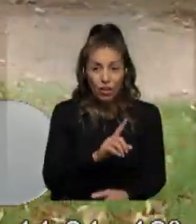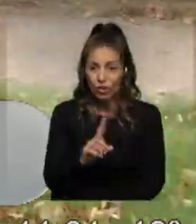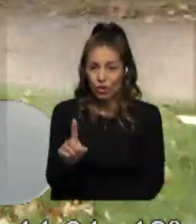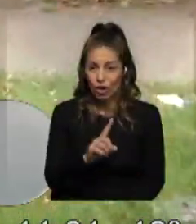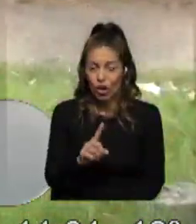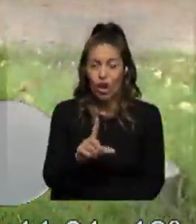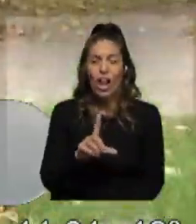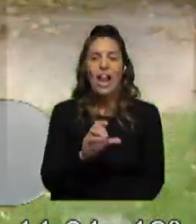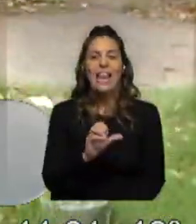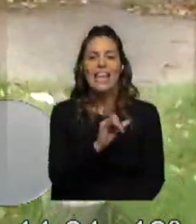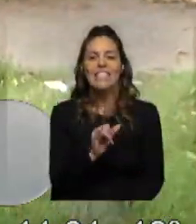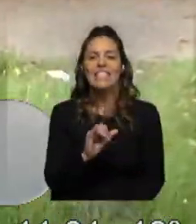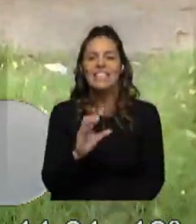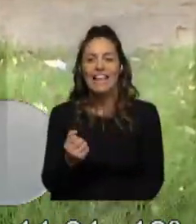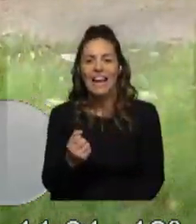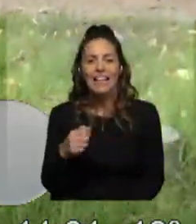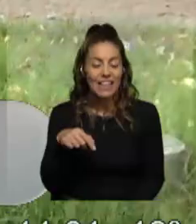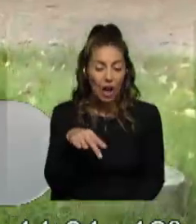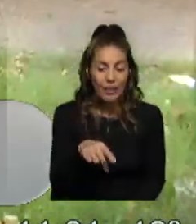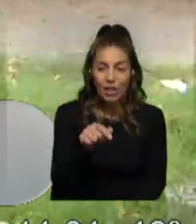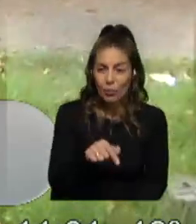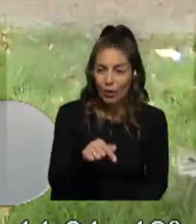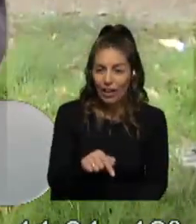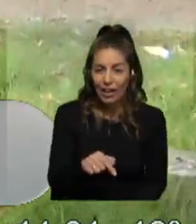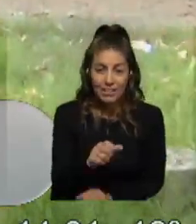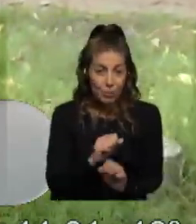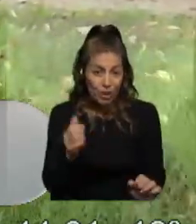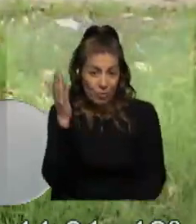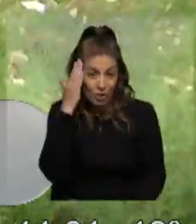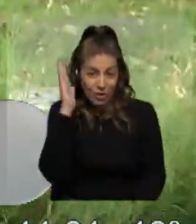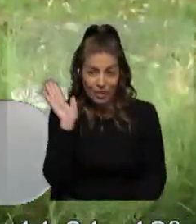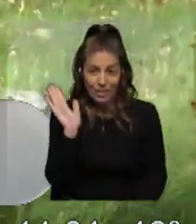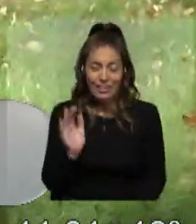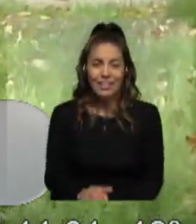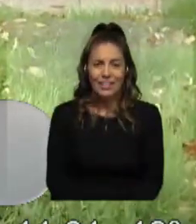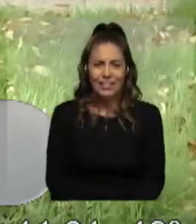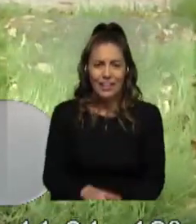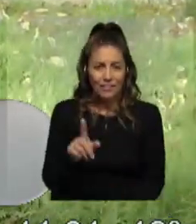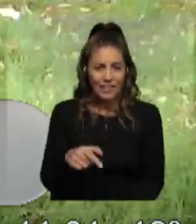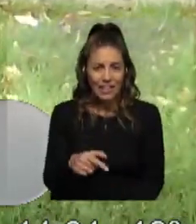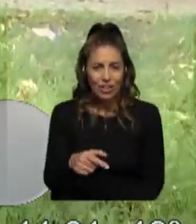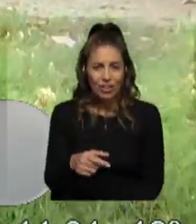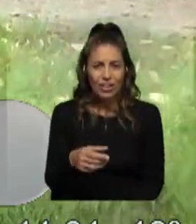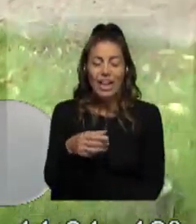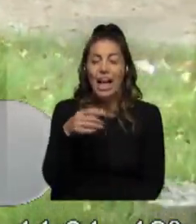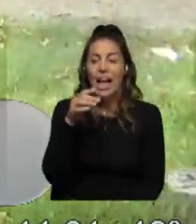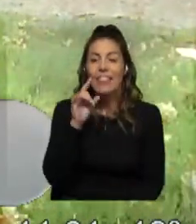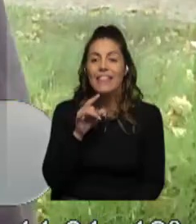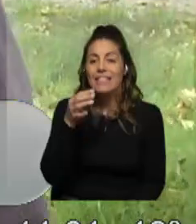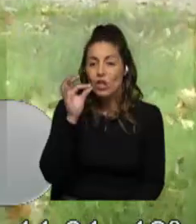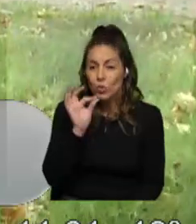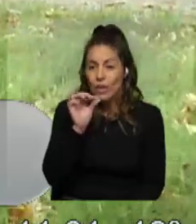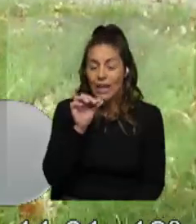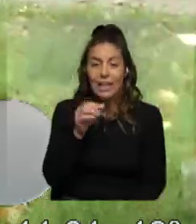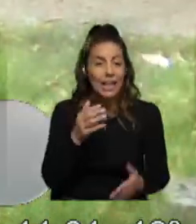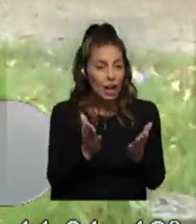de Lezica. De Lezica, y anda caminando por acá. Pues, si podemos saber, si no, no pasa nada. ¿Vinieron a desayunar? Sí, estudian acá cerca en el